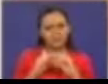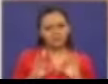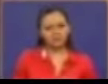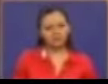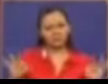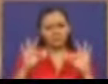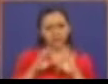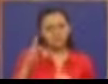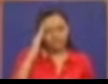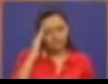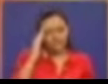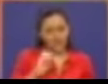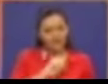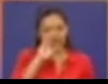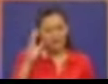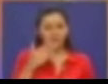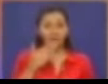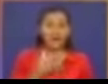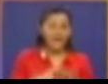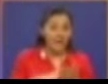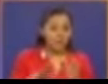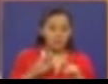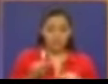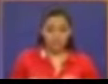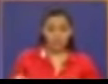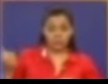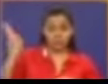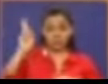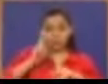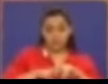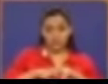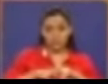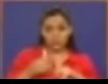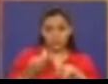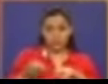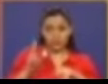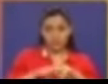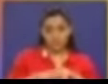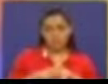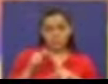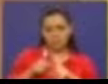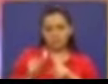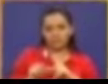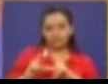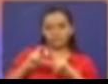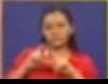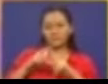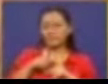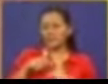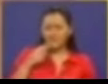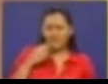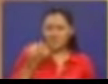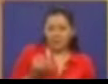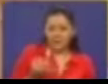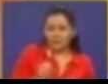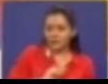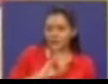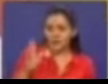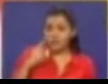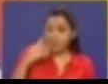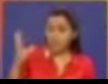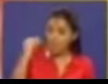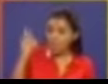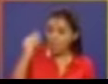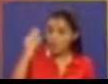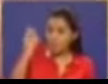importante. Si hubieran habido paquetazos, como en la época de la partidocracia, esto hubiera subido. Esto desmiente totalmente las barbaridades